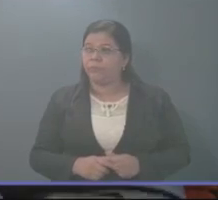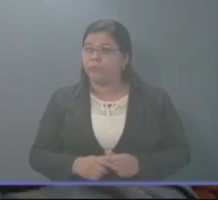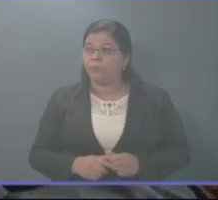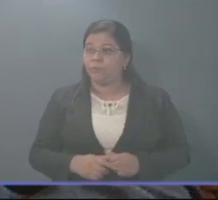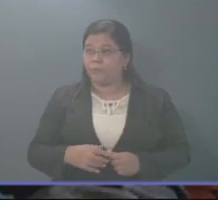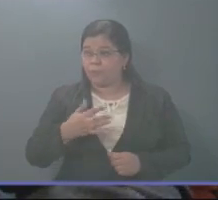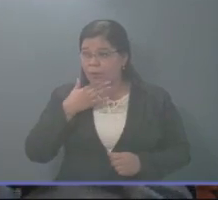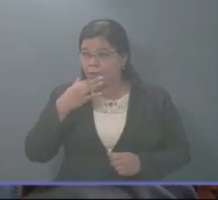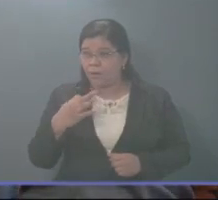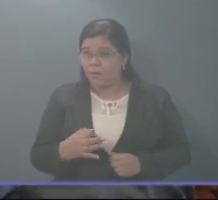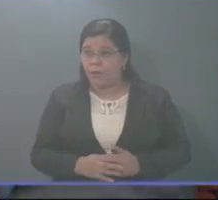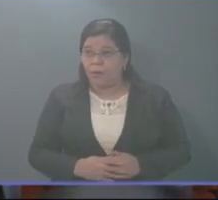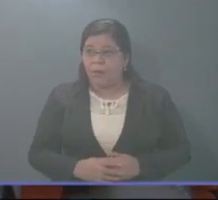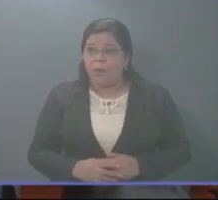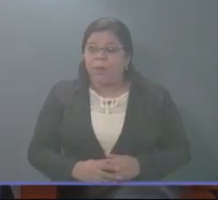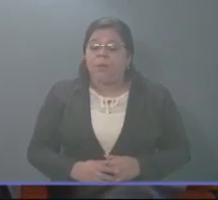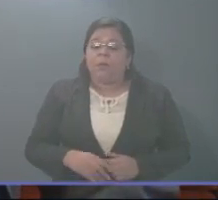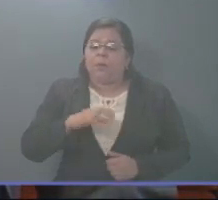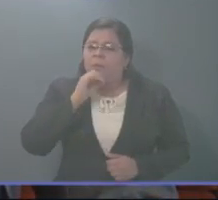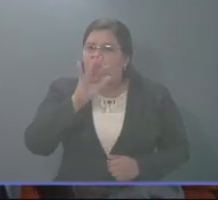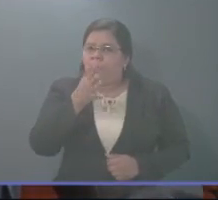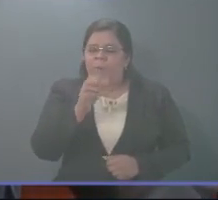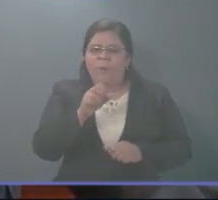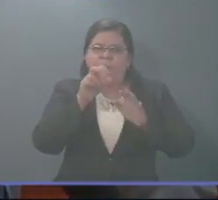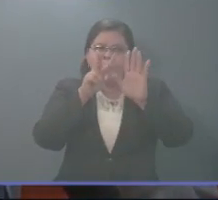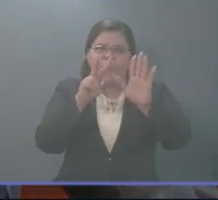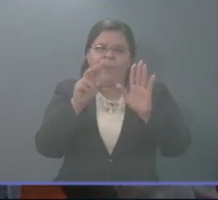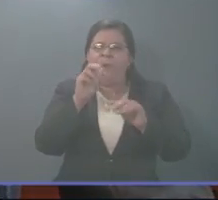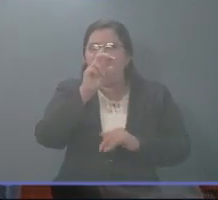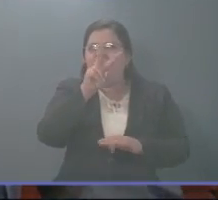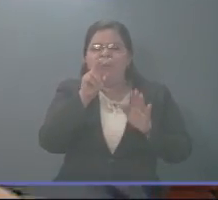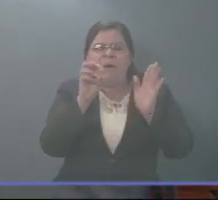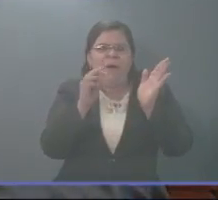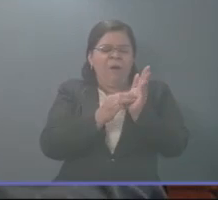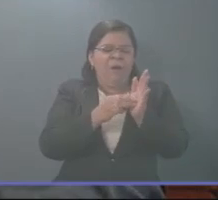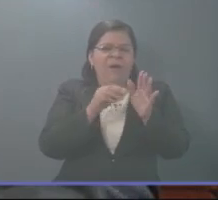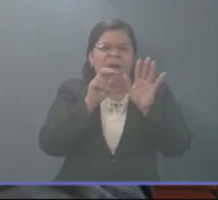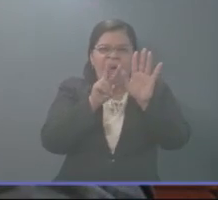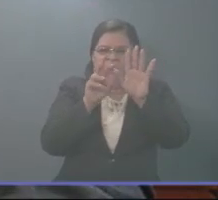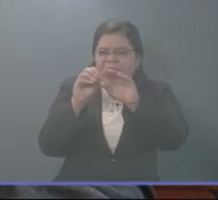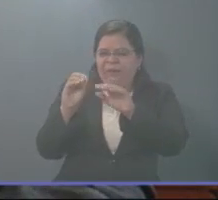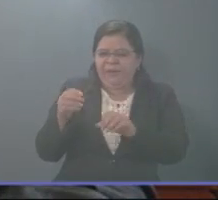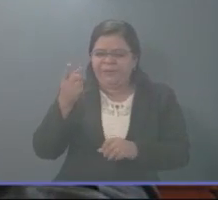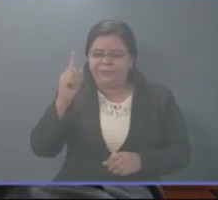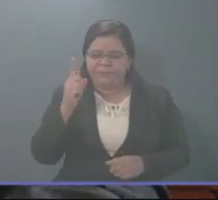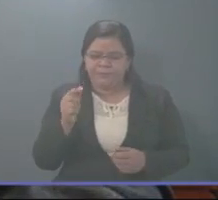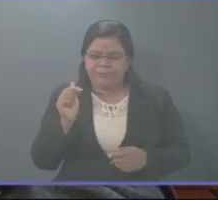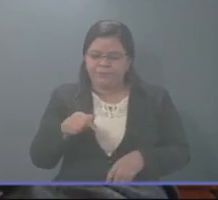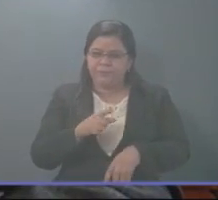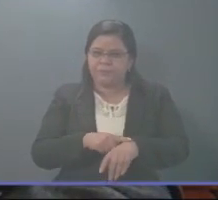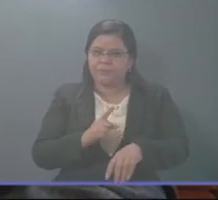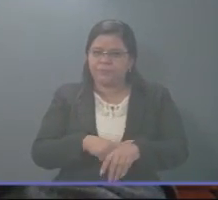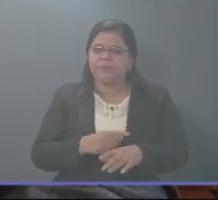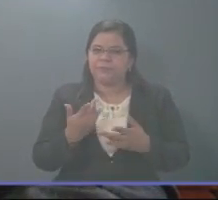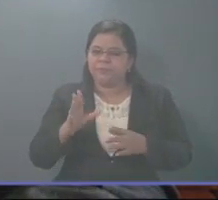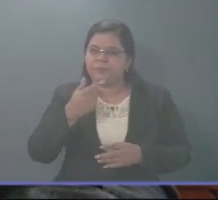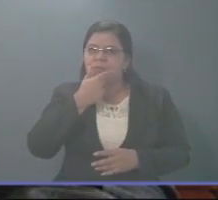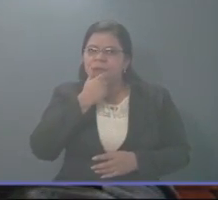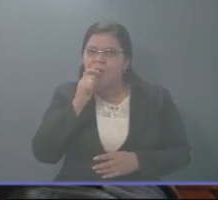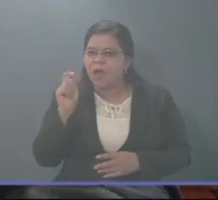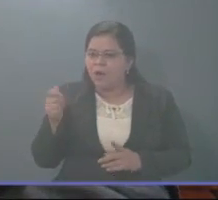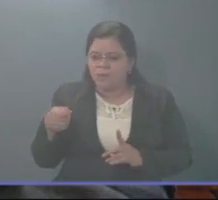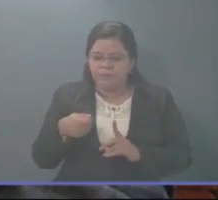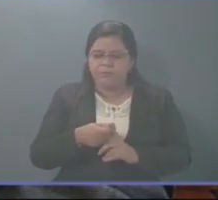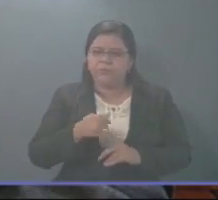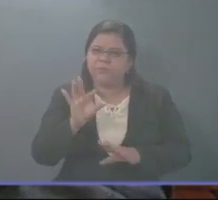Realmente se especula que son cerca de 2.700 docentes hoy por hoy que están jubilados